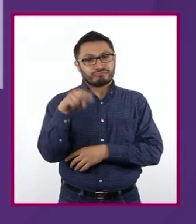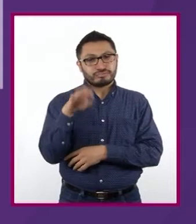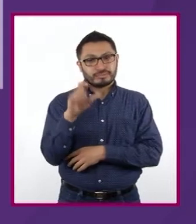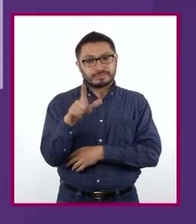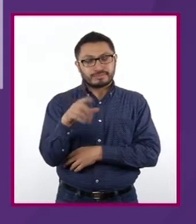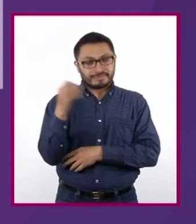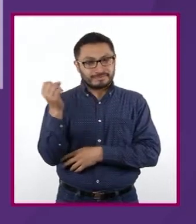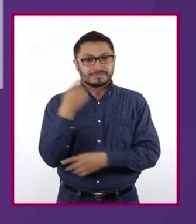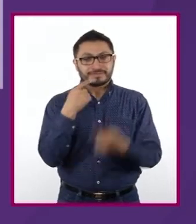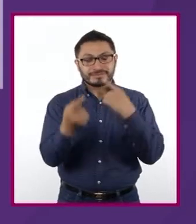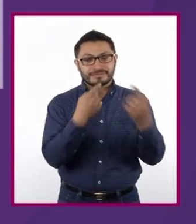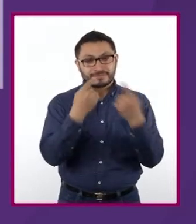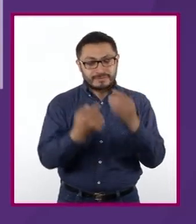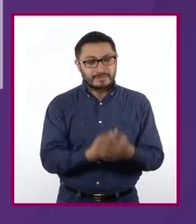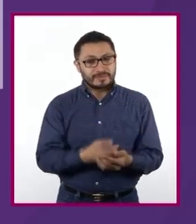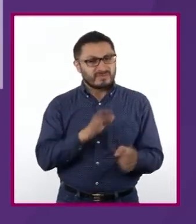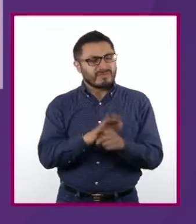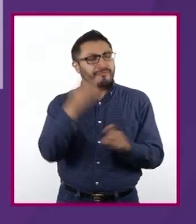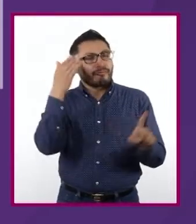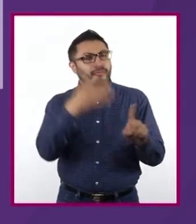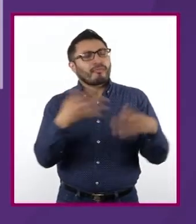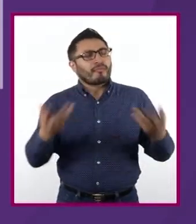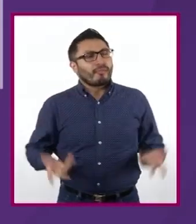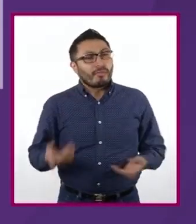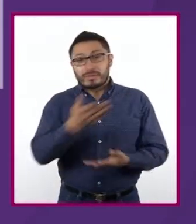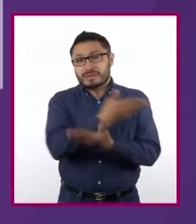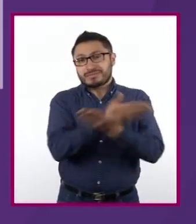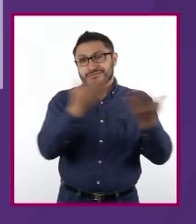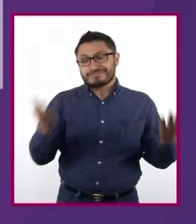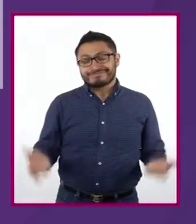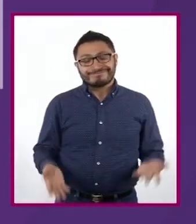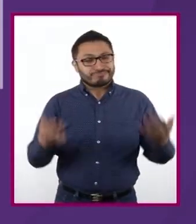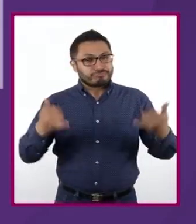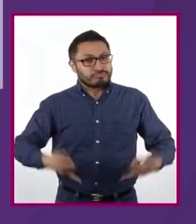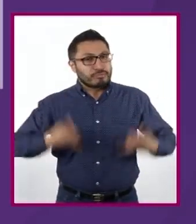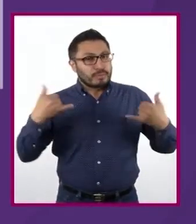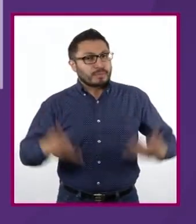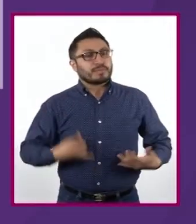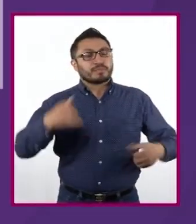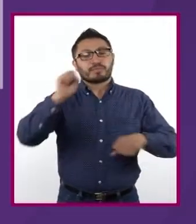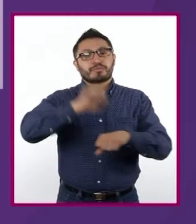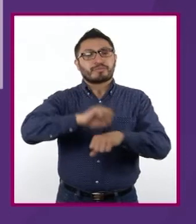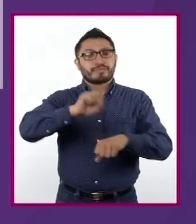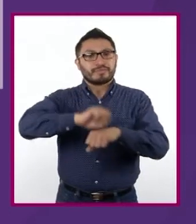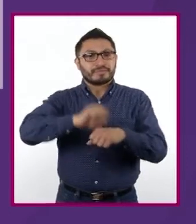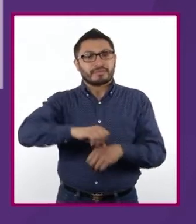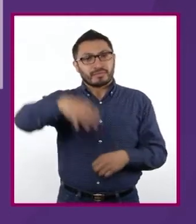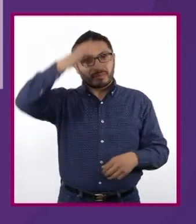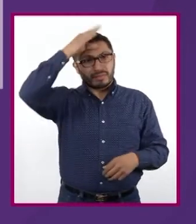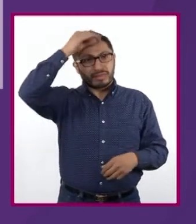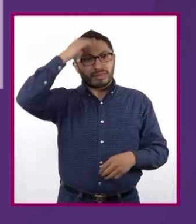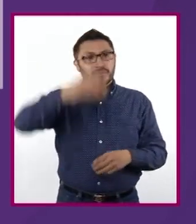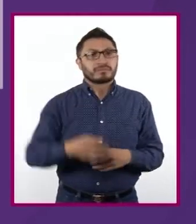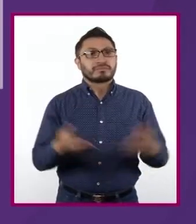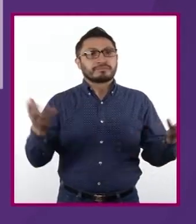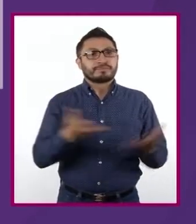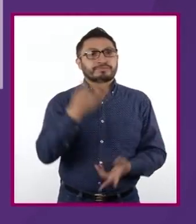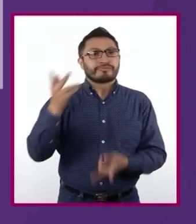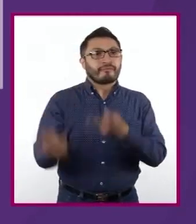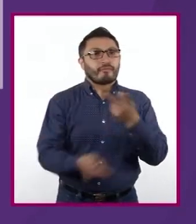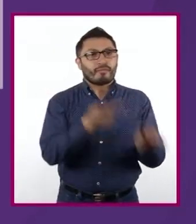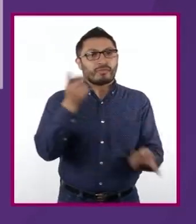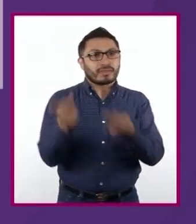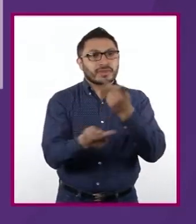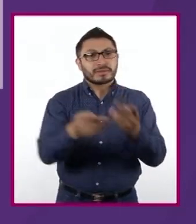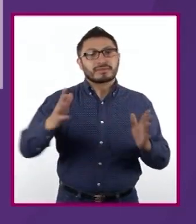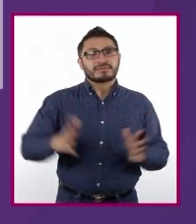discusión. El propósito es que ustedes, jóvenes de secundaria, aprendan a generar preguntas